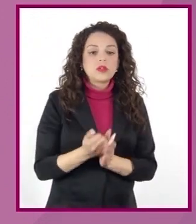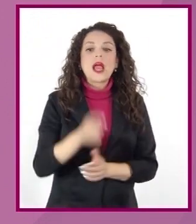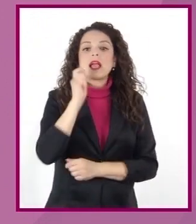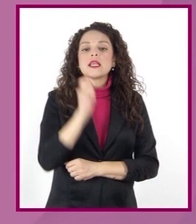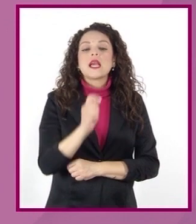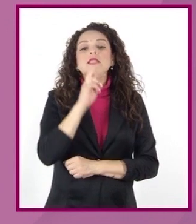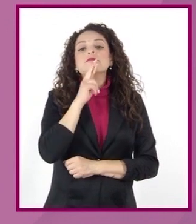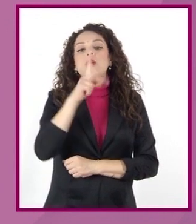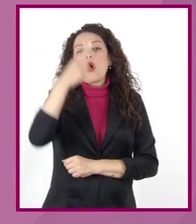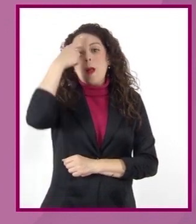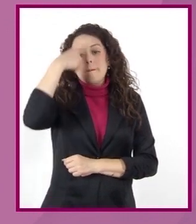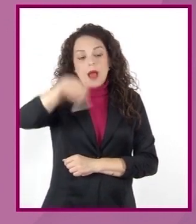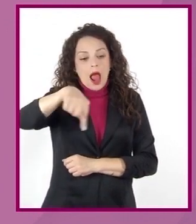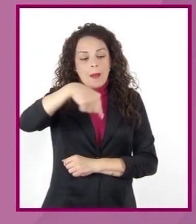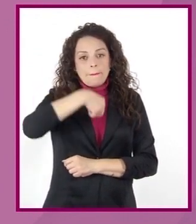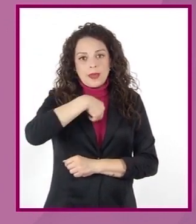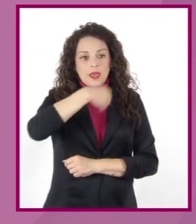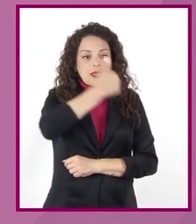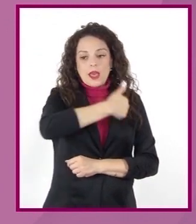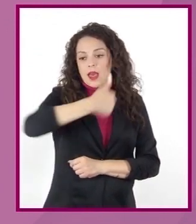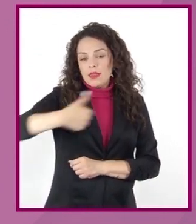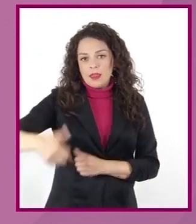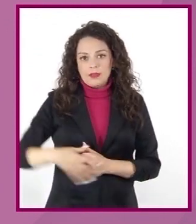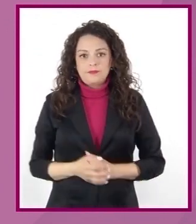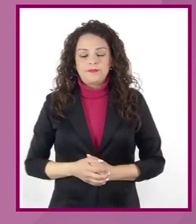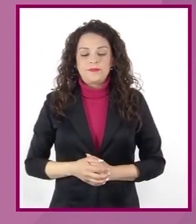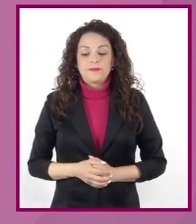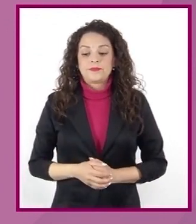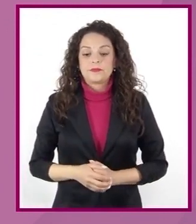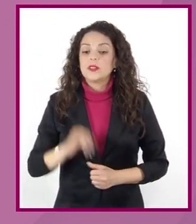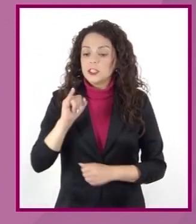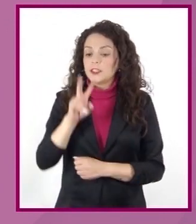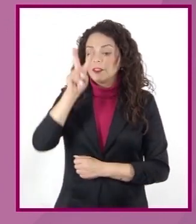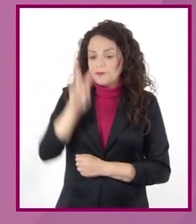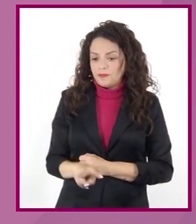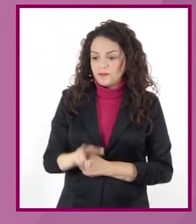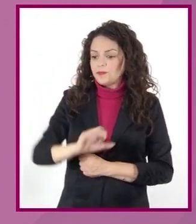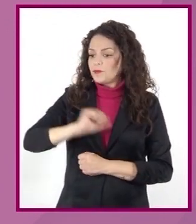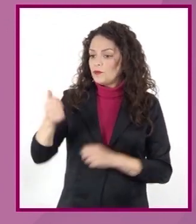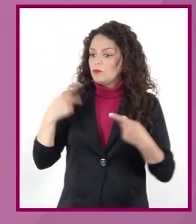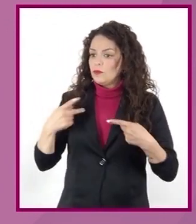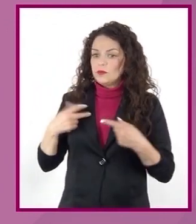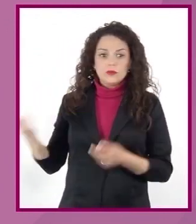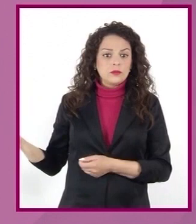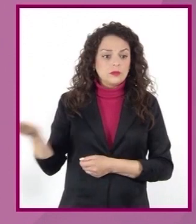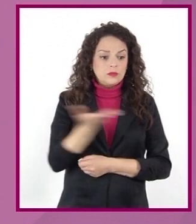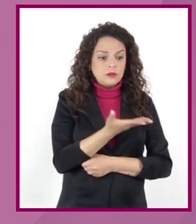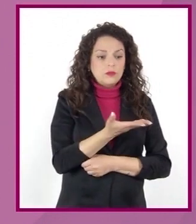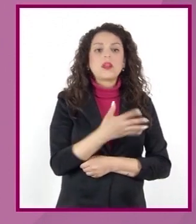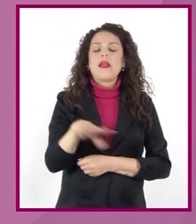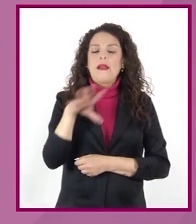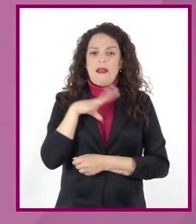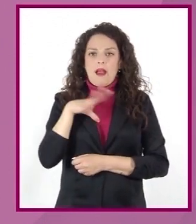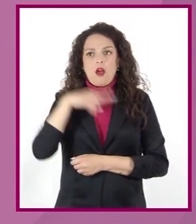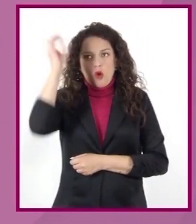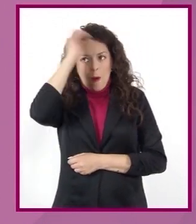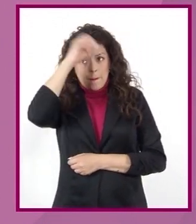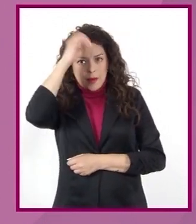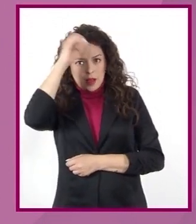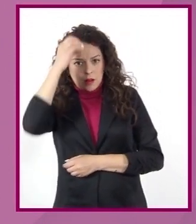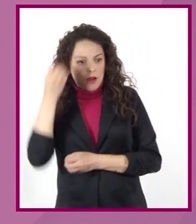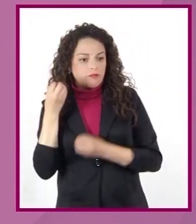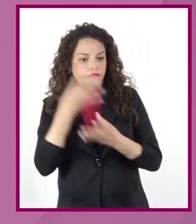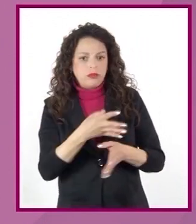cada situación. Es cierto que las demás personas influyen y su opinión es